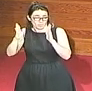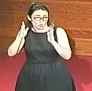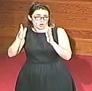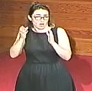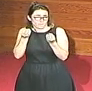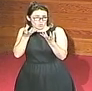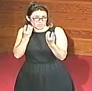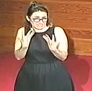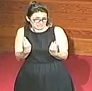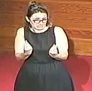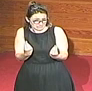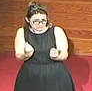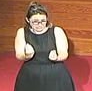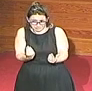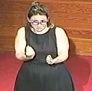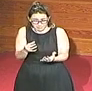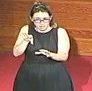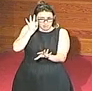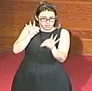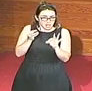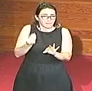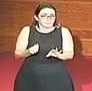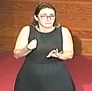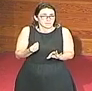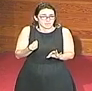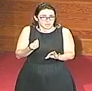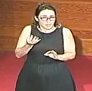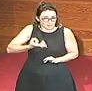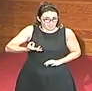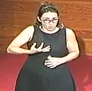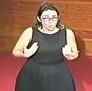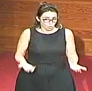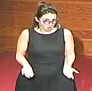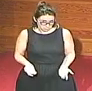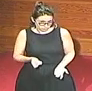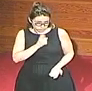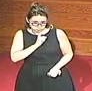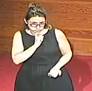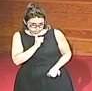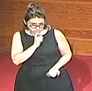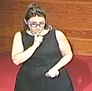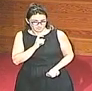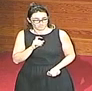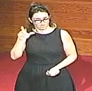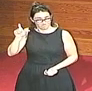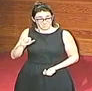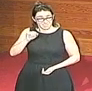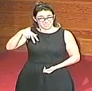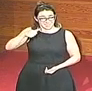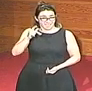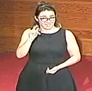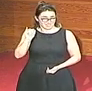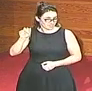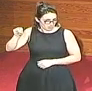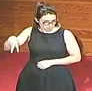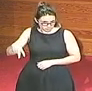difícil encontrar agua potable. Y me pareció un ejemplo muy gráfico. Iñaki siempre es muy certero en estas cosas, ¿no? Claro, es que yo lo entiendo.